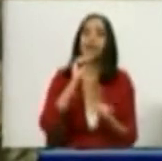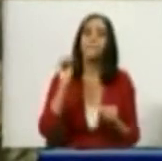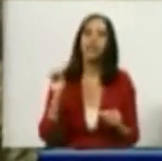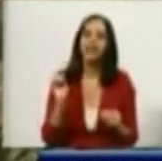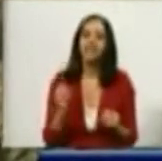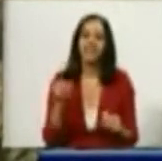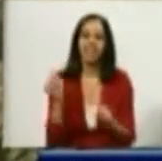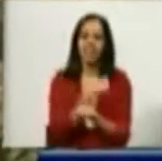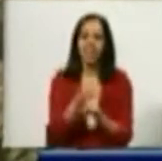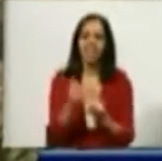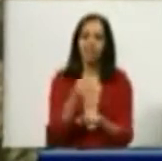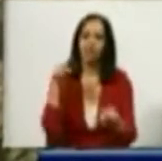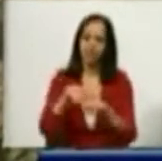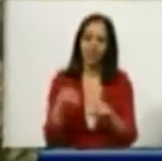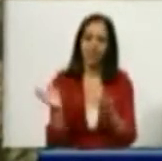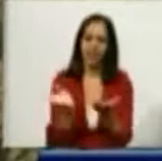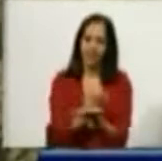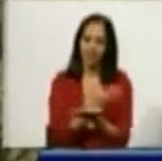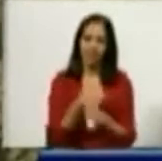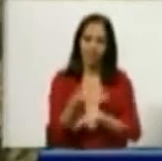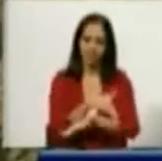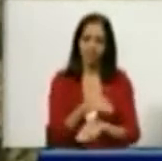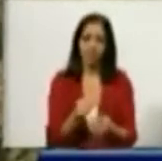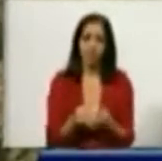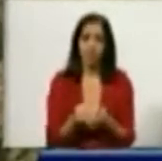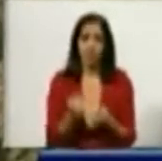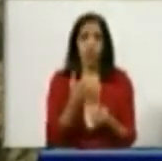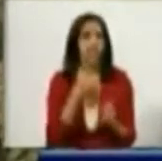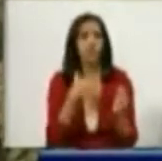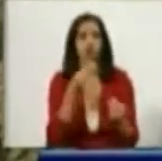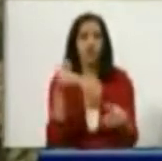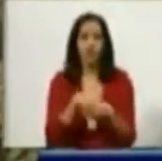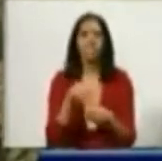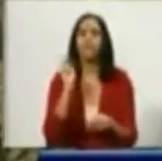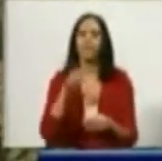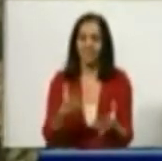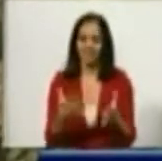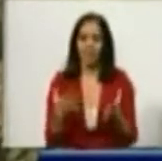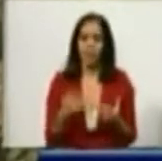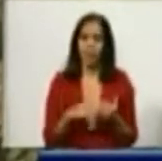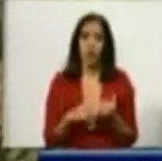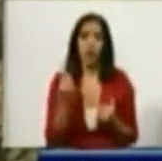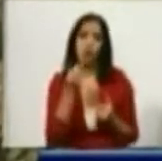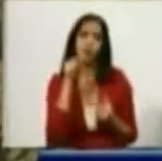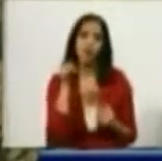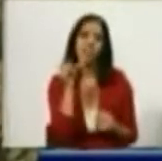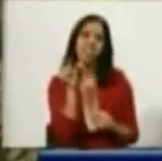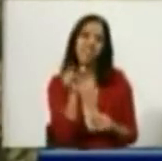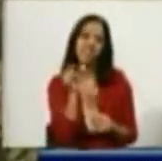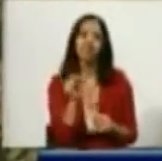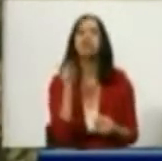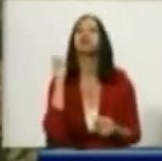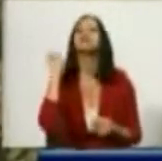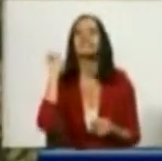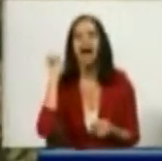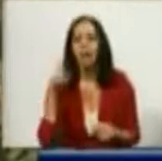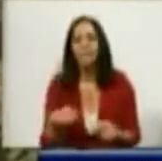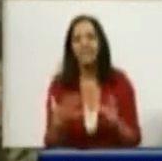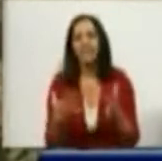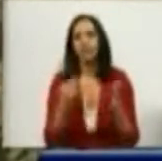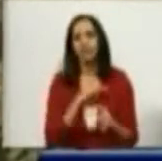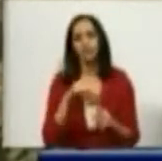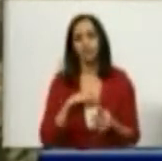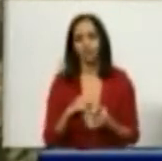en las calles los que dicen no vote porque también les ganamos los que como tú que hacen criticar también les ganamos